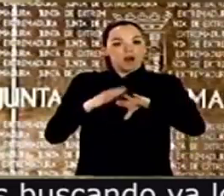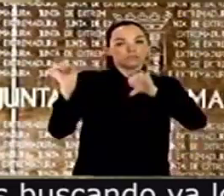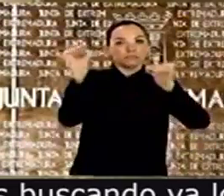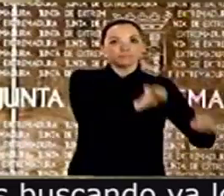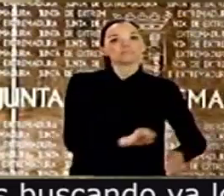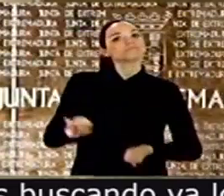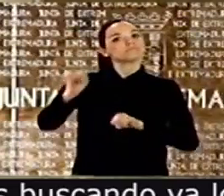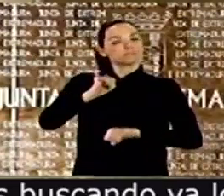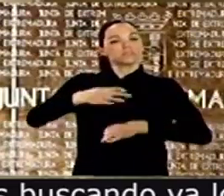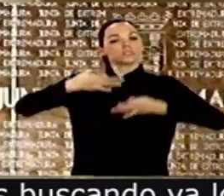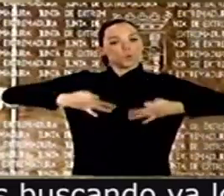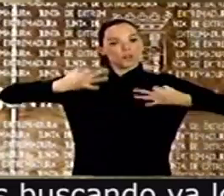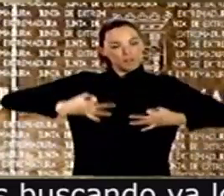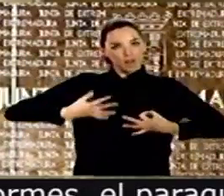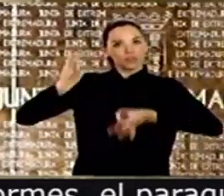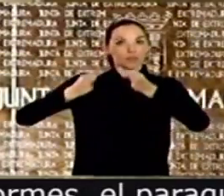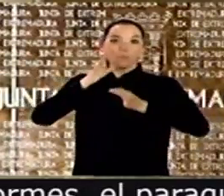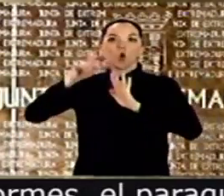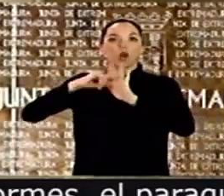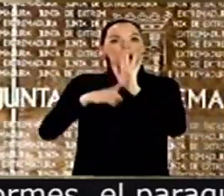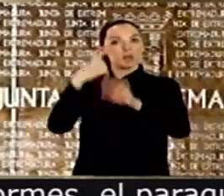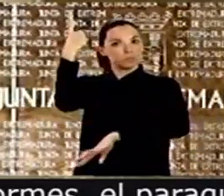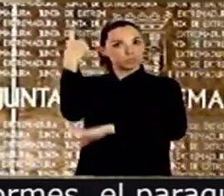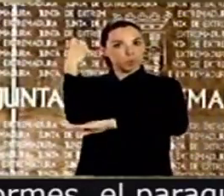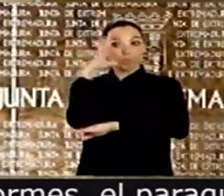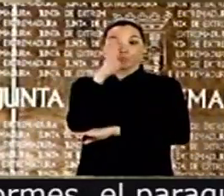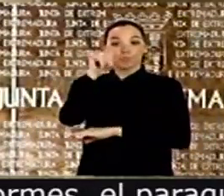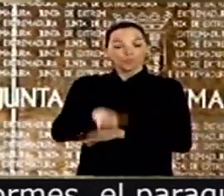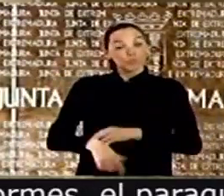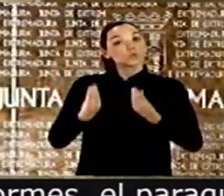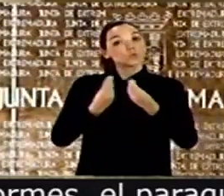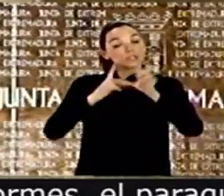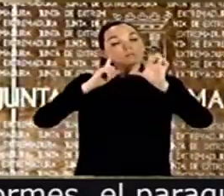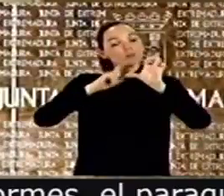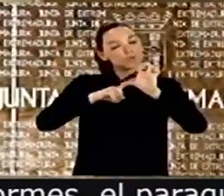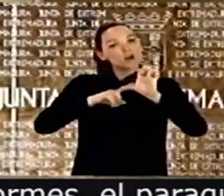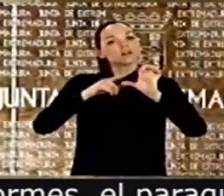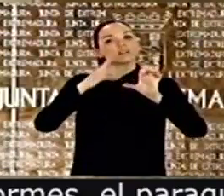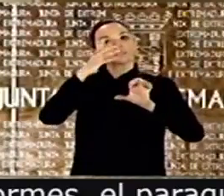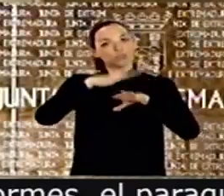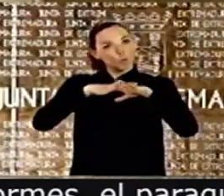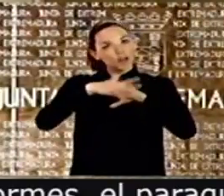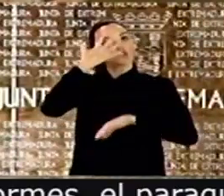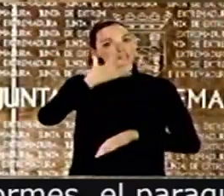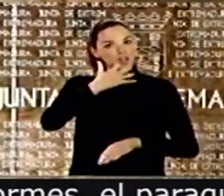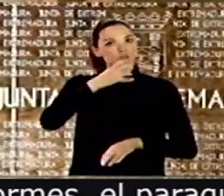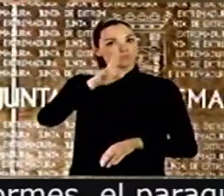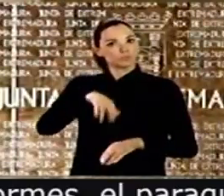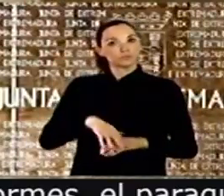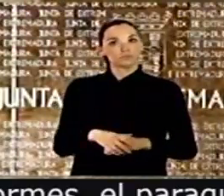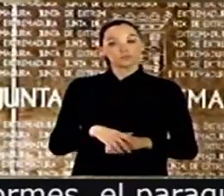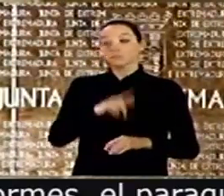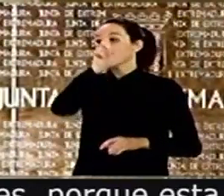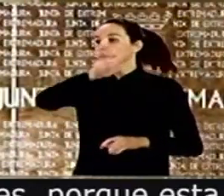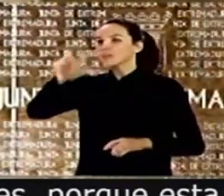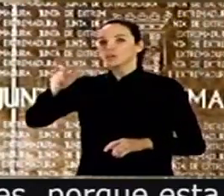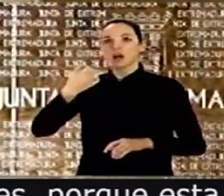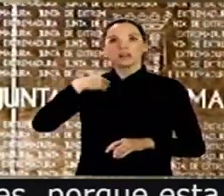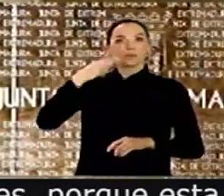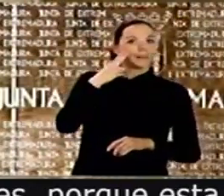seguridad jurídica que marcan las leyes, porque esta es una Administración autonómica y un Gobierno serio. Por tanto, que nadie tenga ya